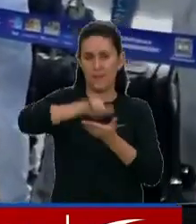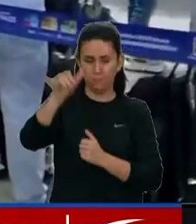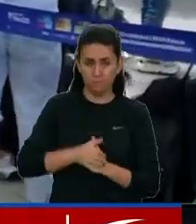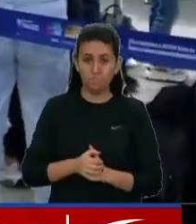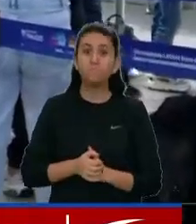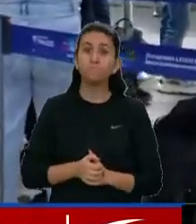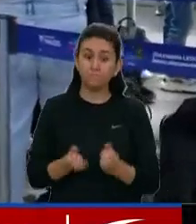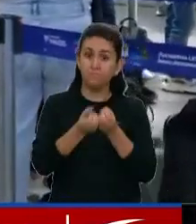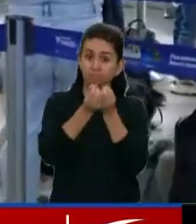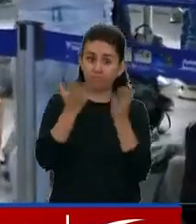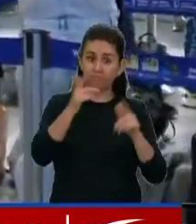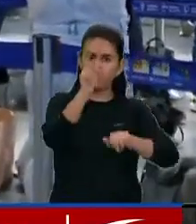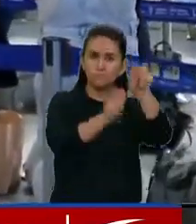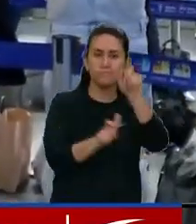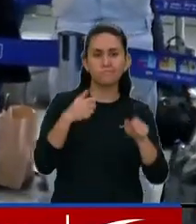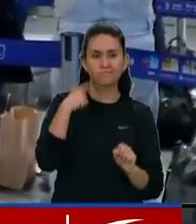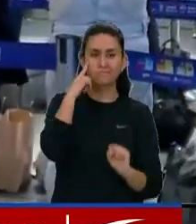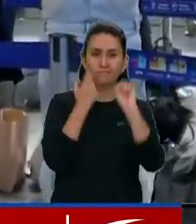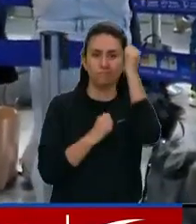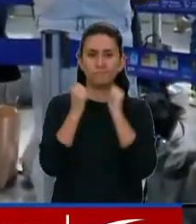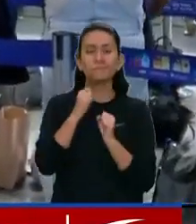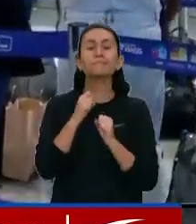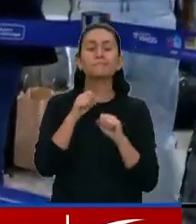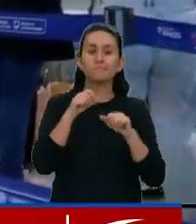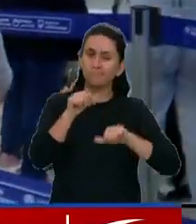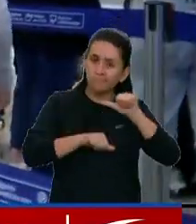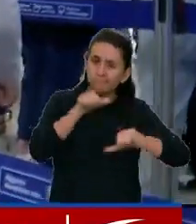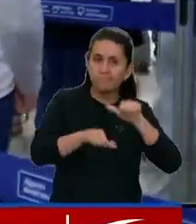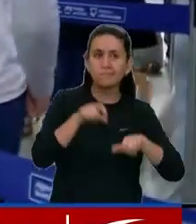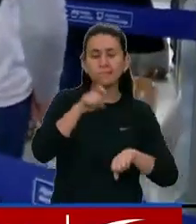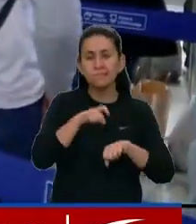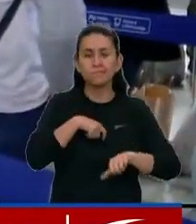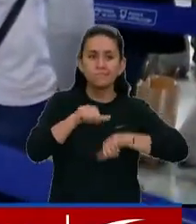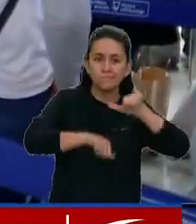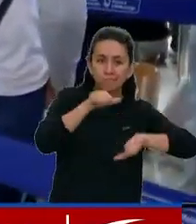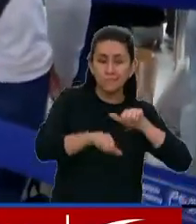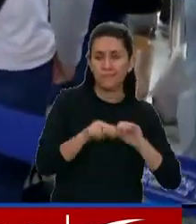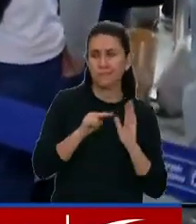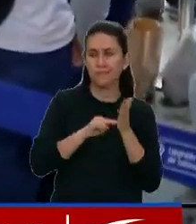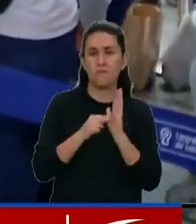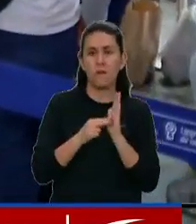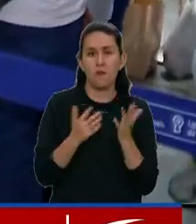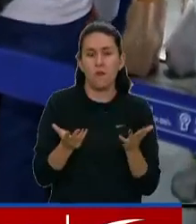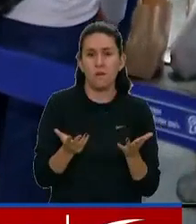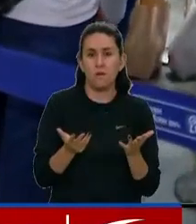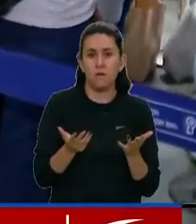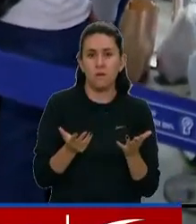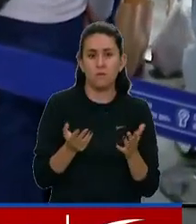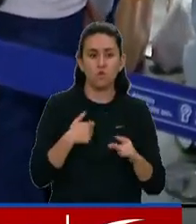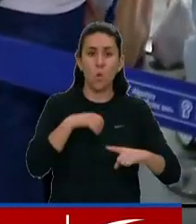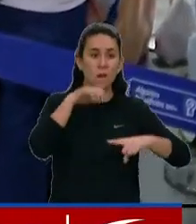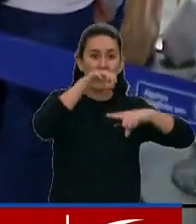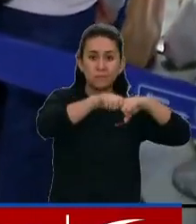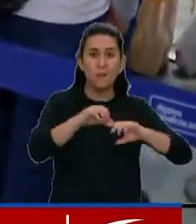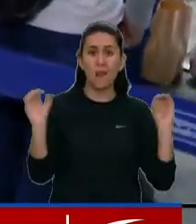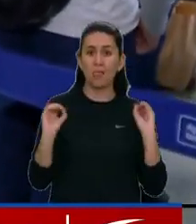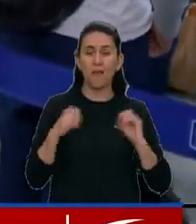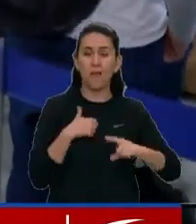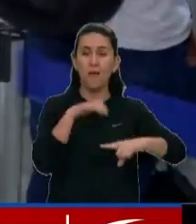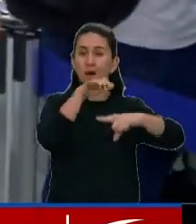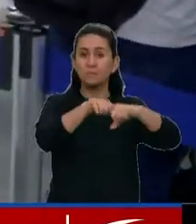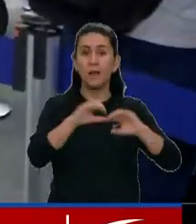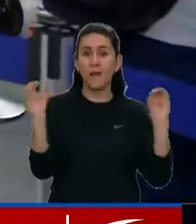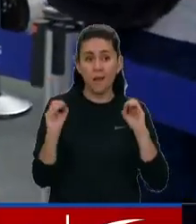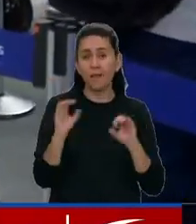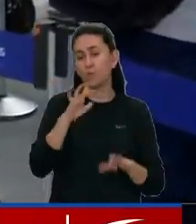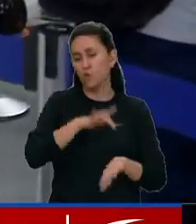de ellos están haciendo tránsito, lo que significa que no tienen ningún tipo de reserva y tendrán también que pasar